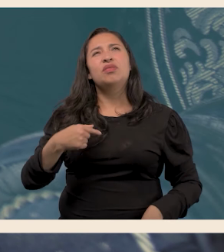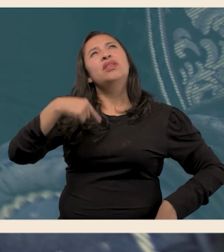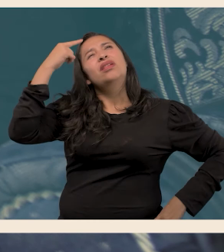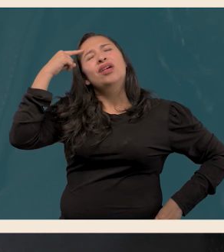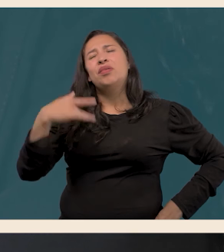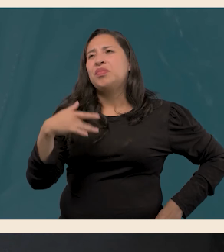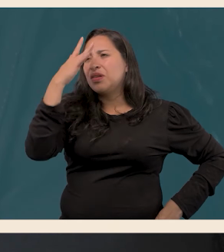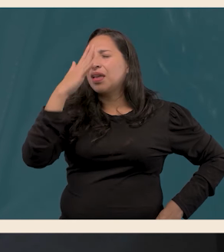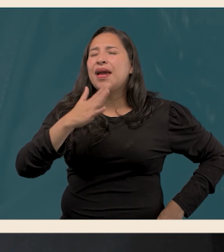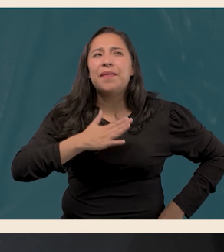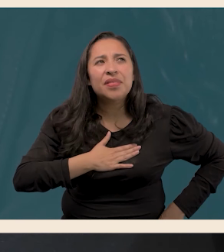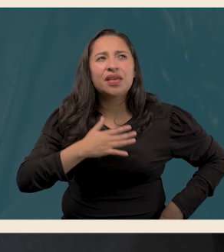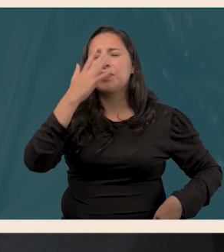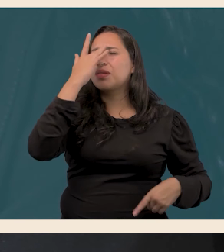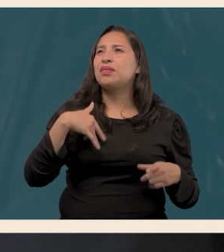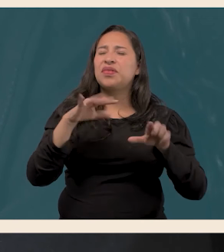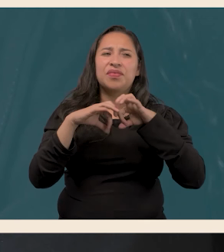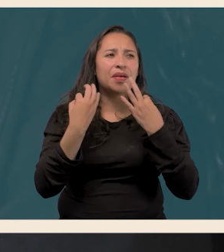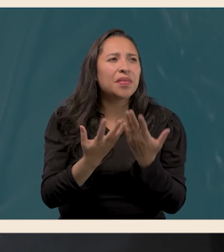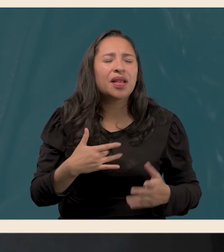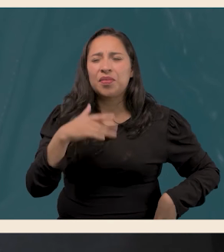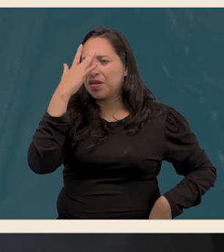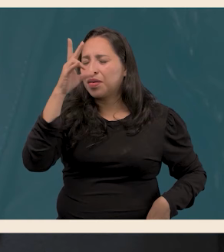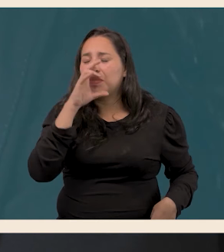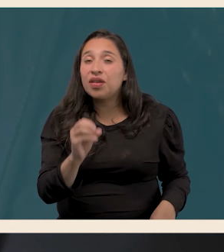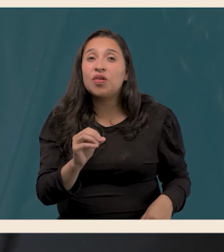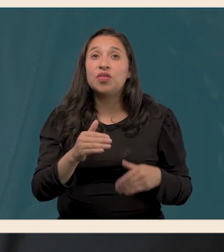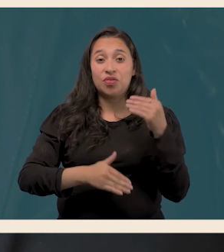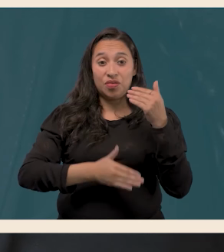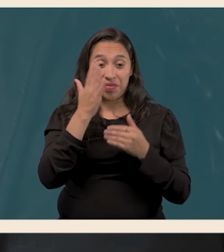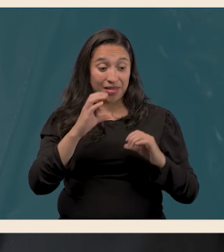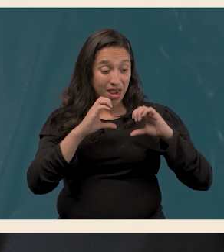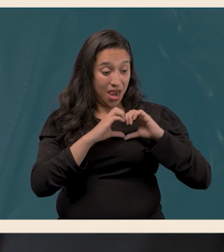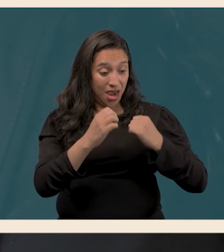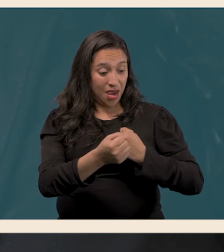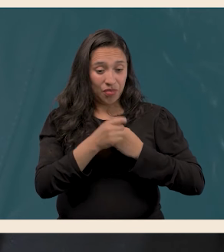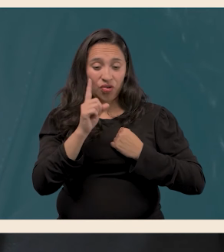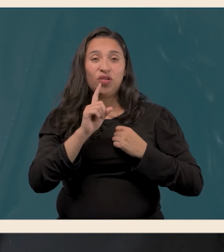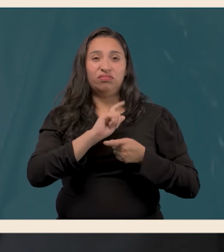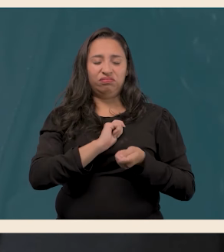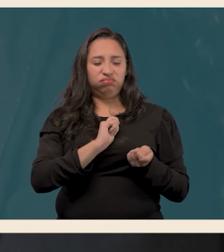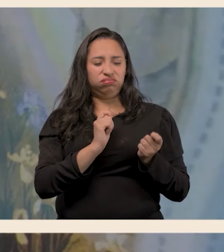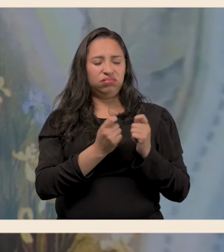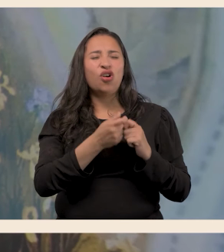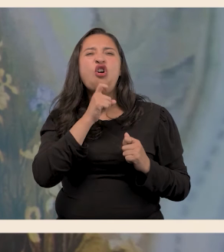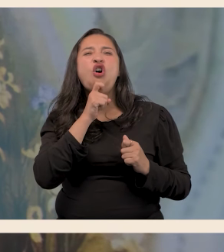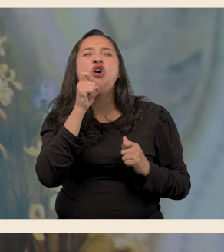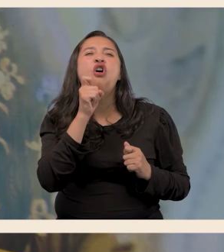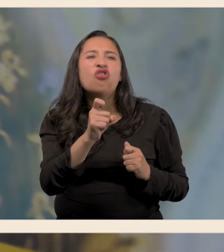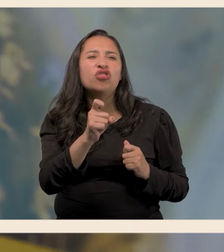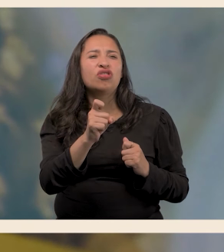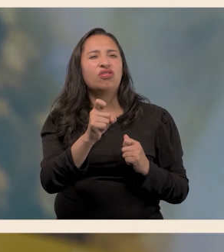hijo? Y llenó uno de rencor contra estas personitas que hacen tanto daño.